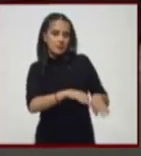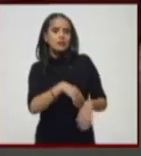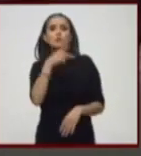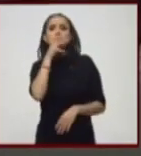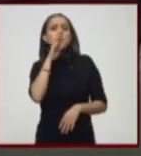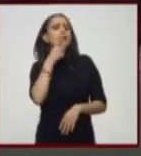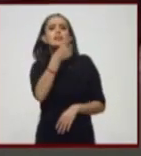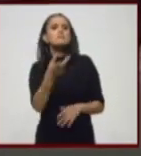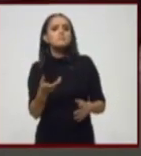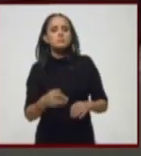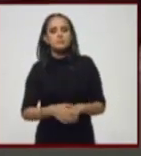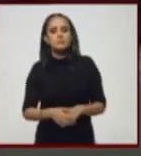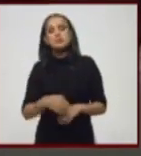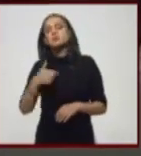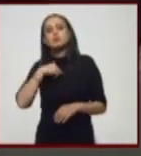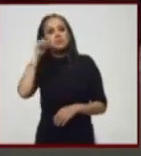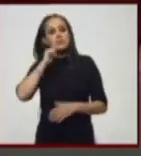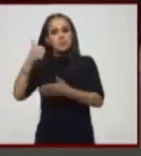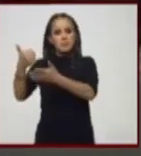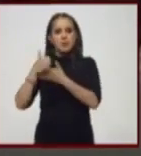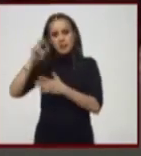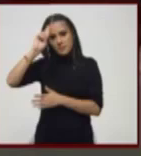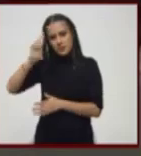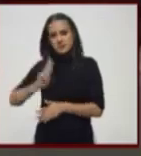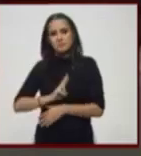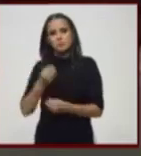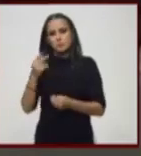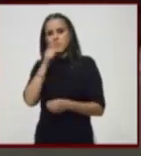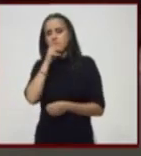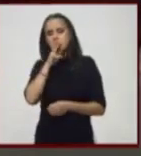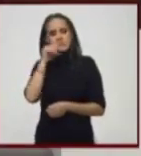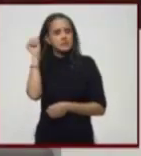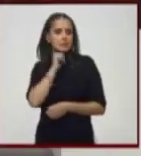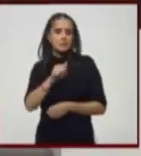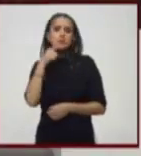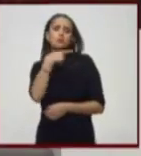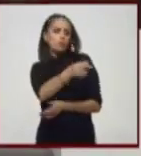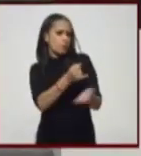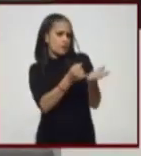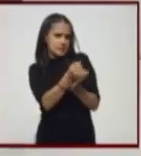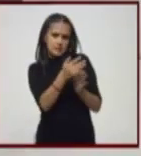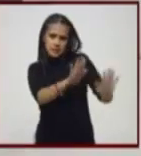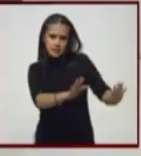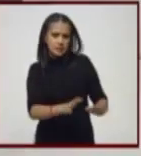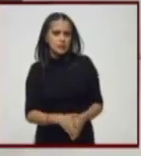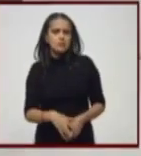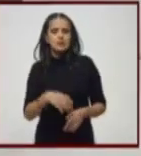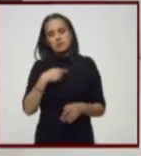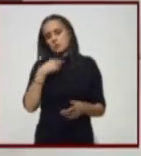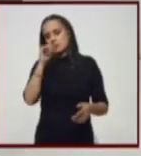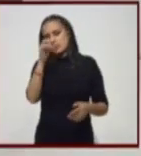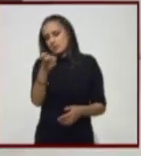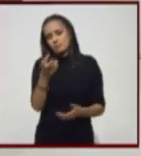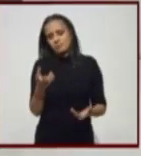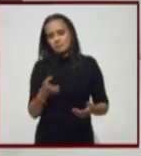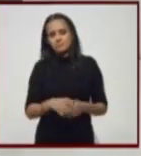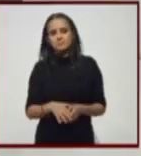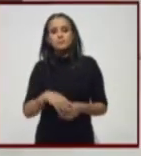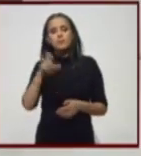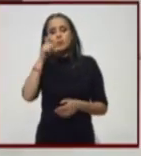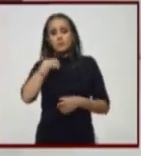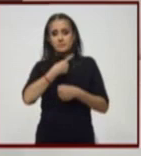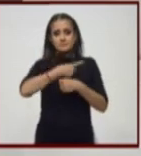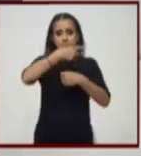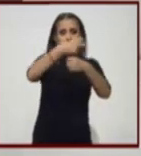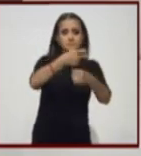este que siempre ha tenido el apoyo y el respeto aunque todo es y si lo que tú decidas siempre pero yo no lo imagino de otra manera a mí cuando me invitaban hacía